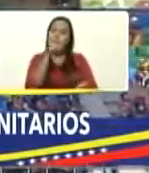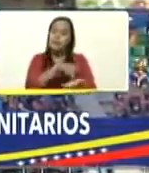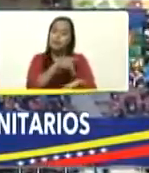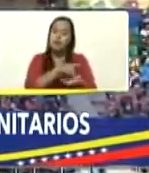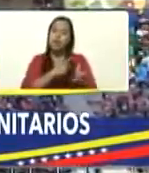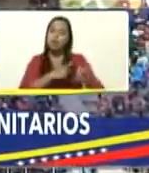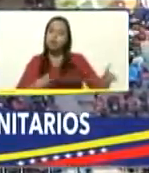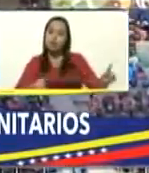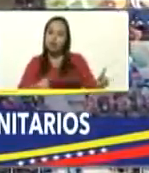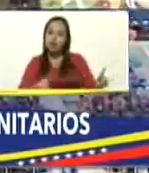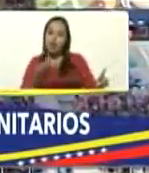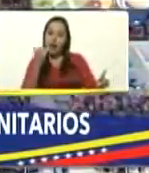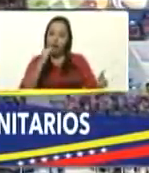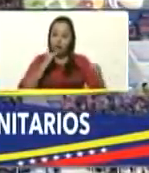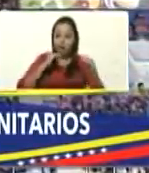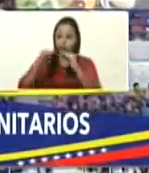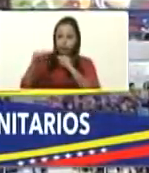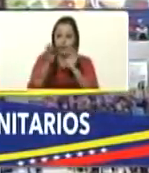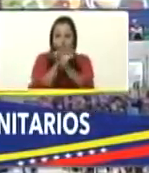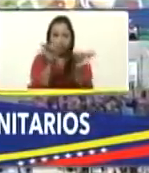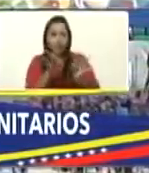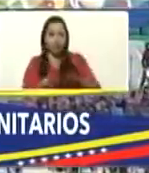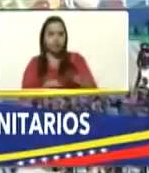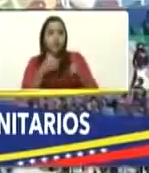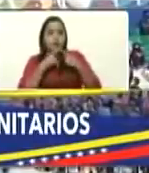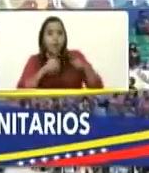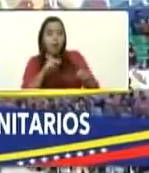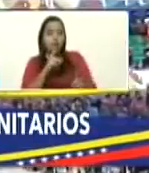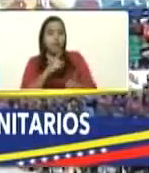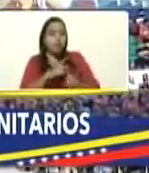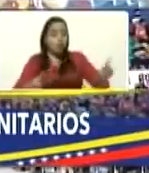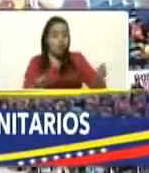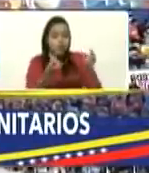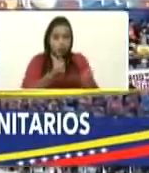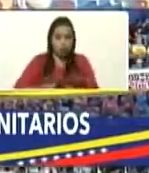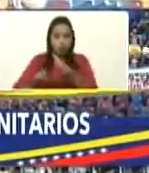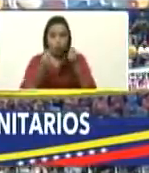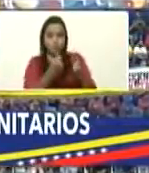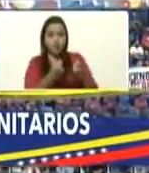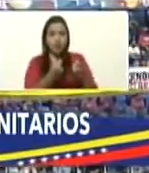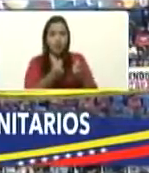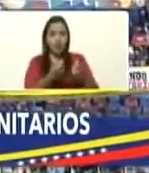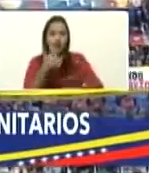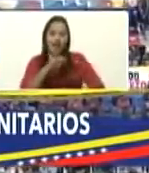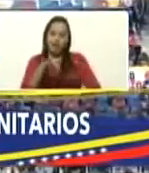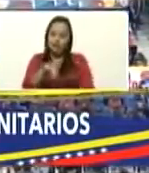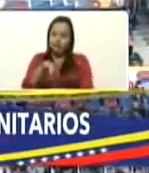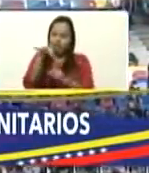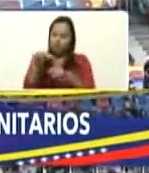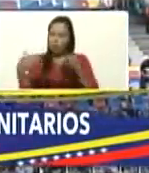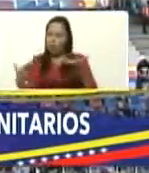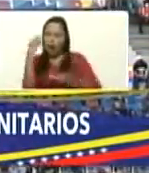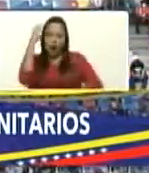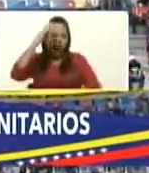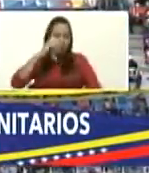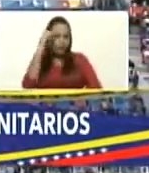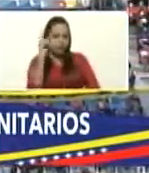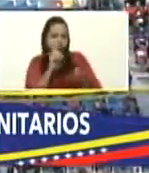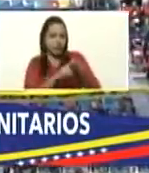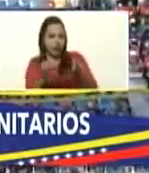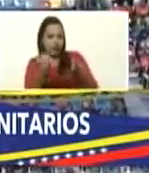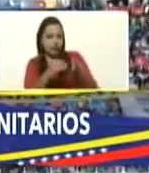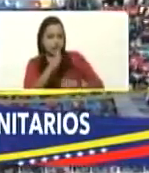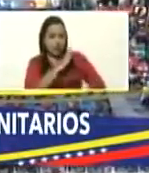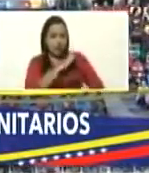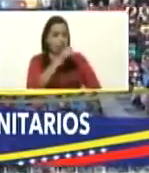La democracia es transversal a todas las dimensiones, pero es la democracia económica parte por identificar las potencialidades que tenemos